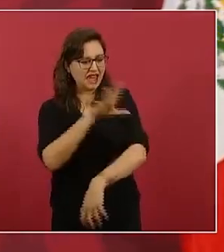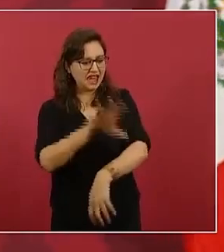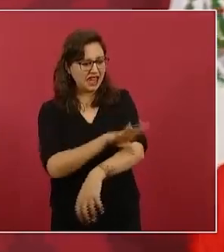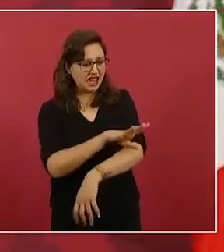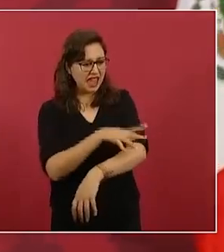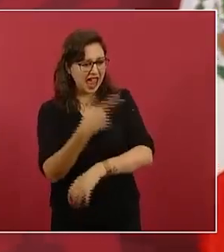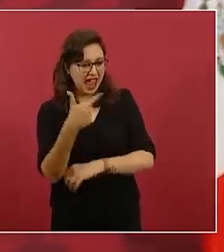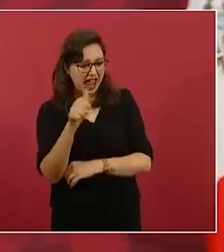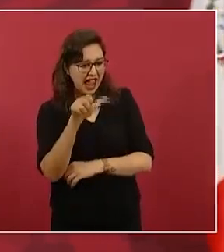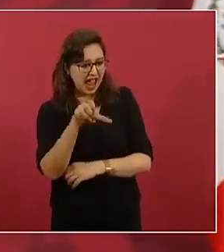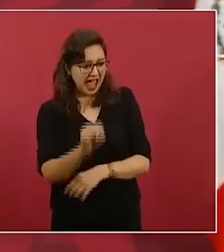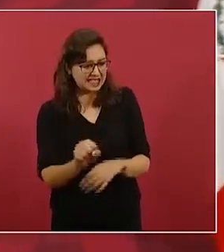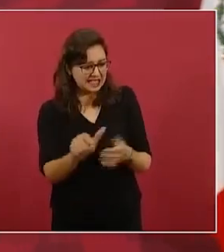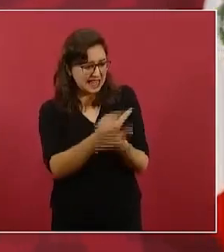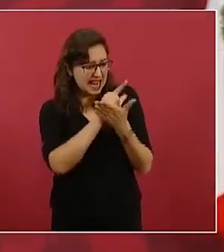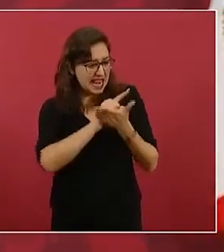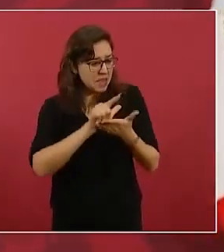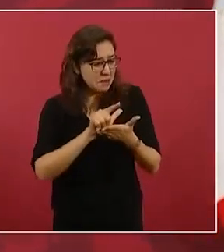con agua.